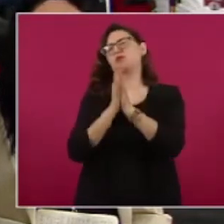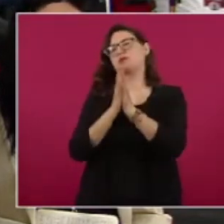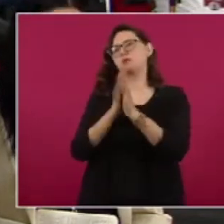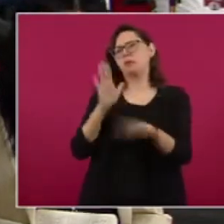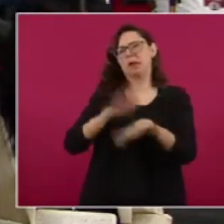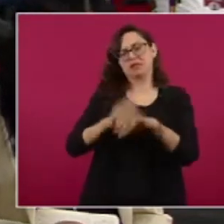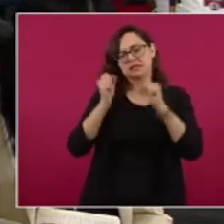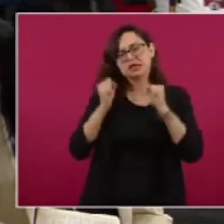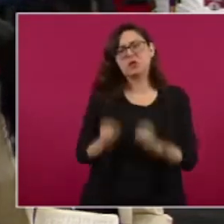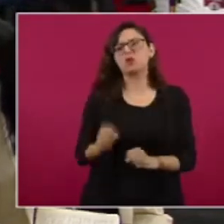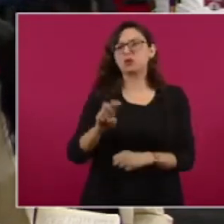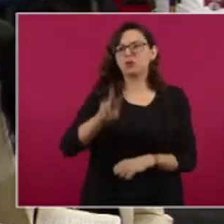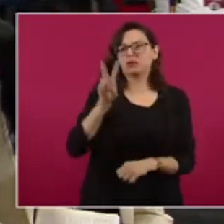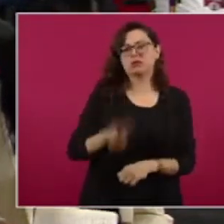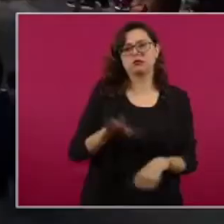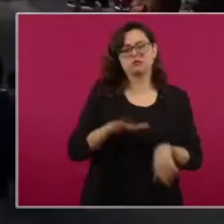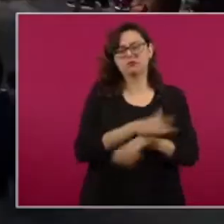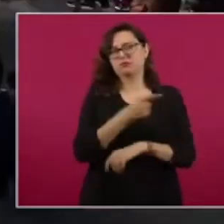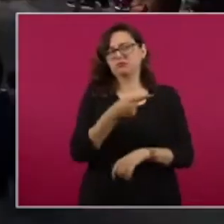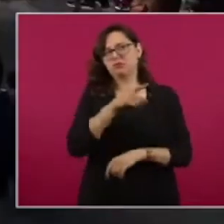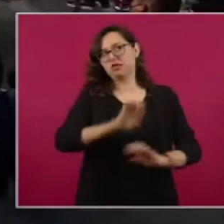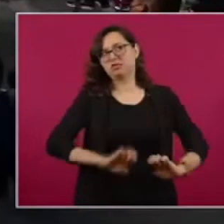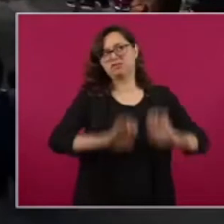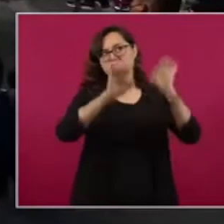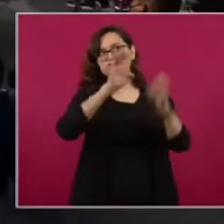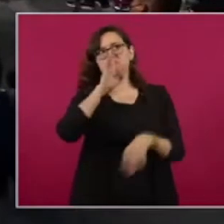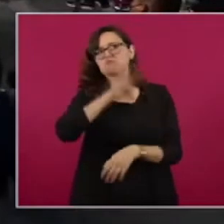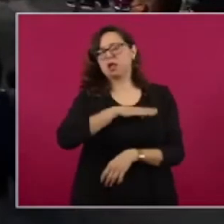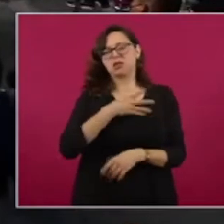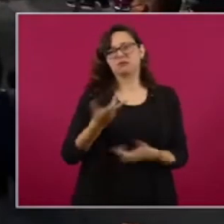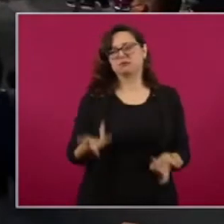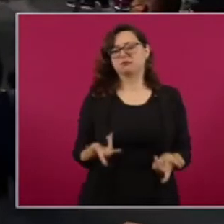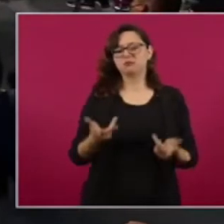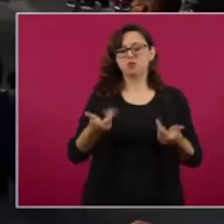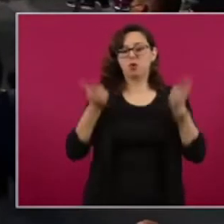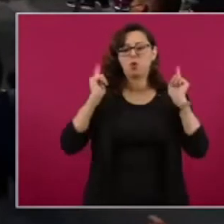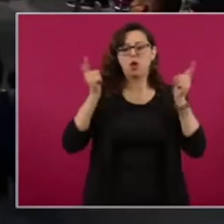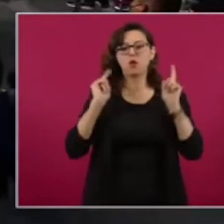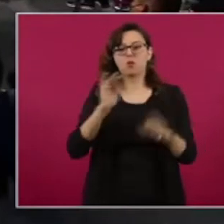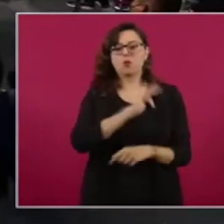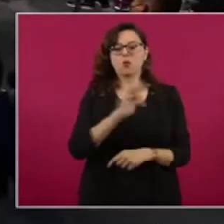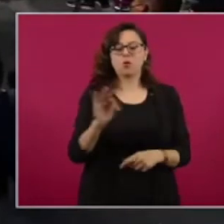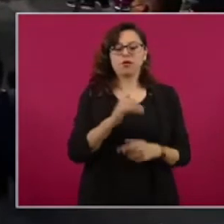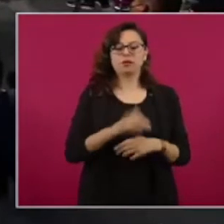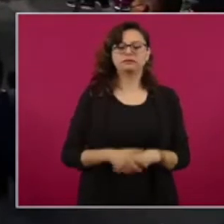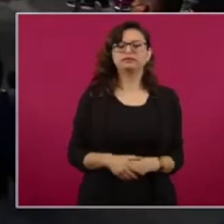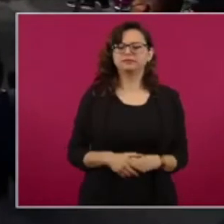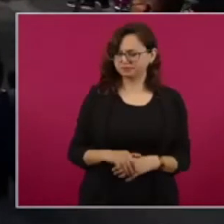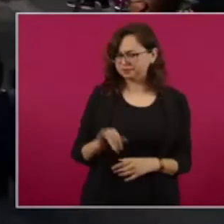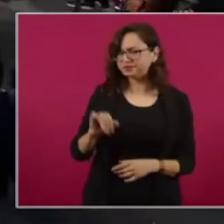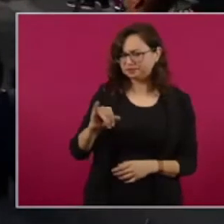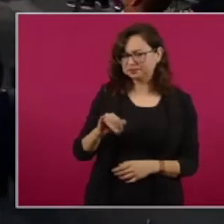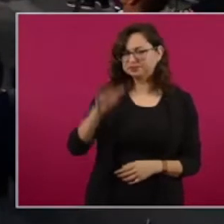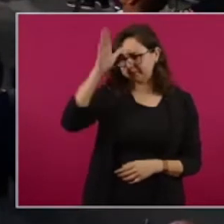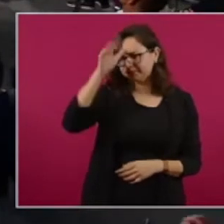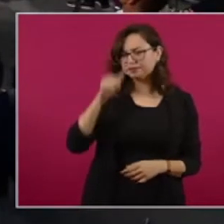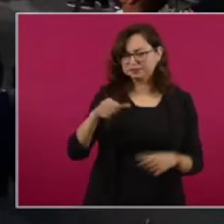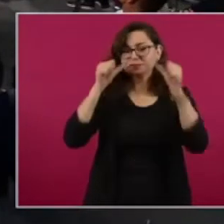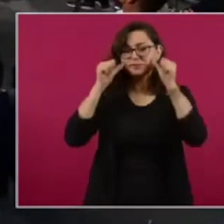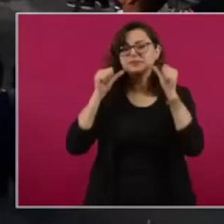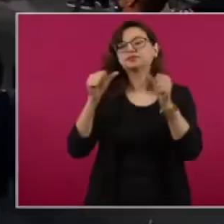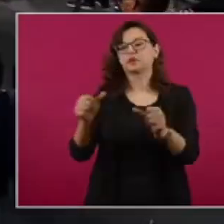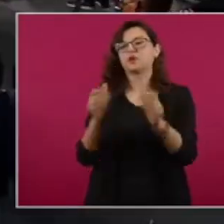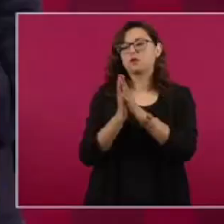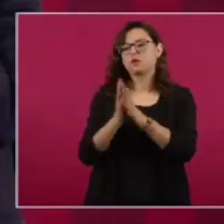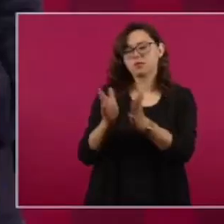porque saben, ellos tienen estudios que ese edificio sigue mal, ¿no? Entonces, ojalá, es el único apoyo lo que hacemos. Piden ellos, ¿no? Sí, nada más entrega